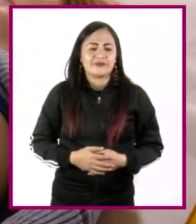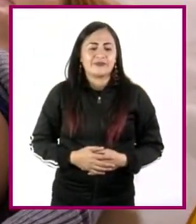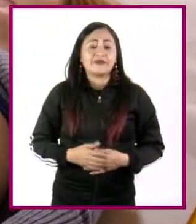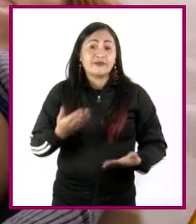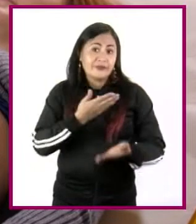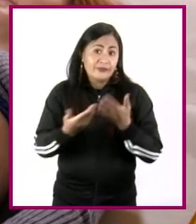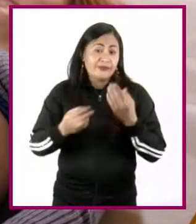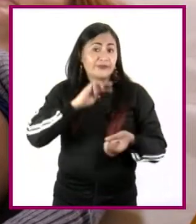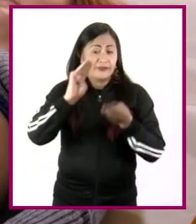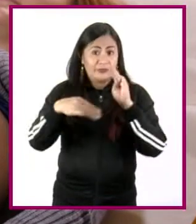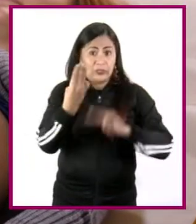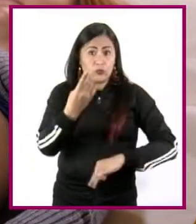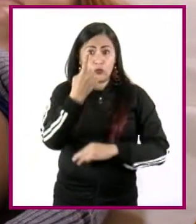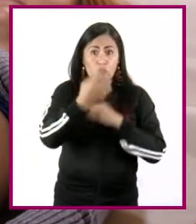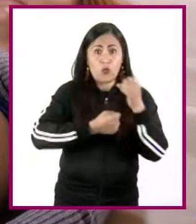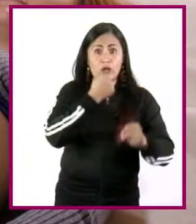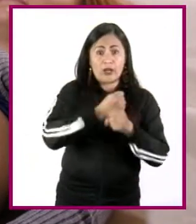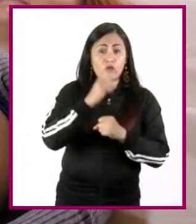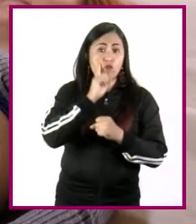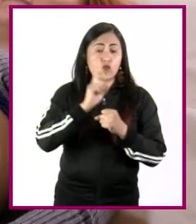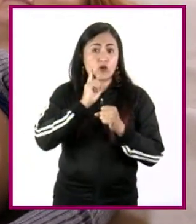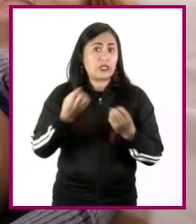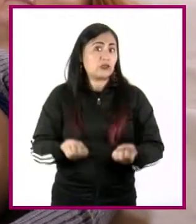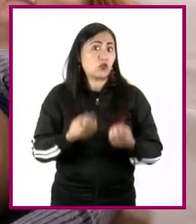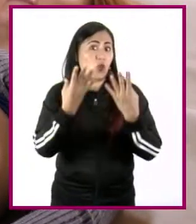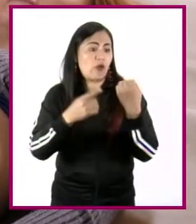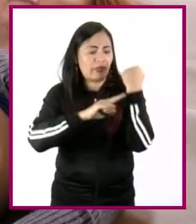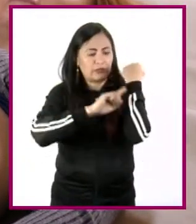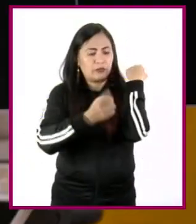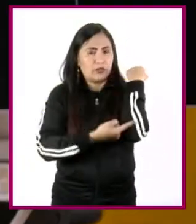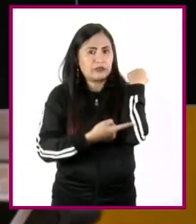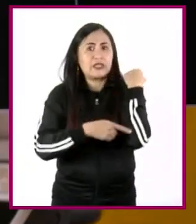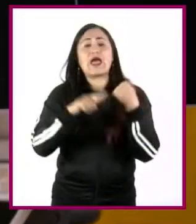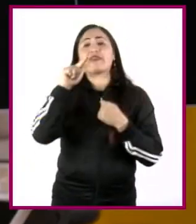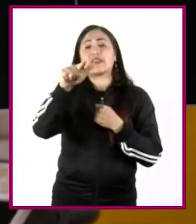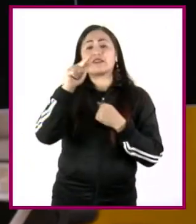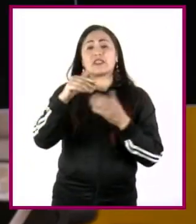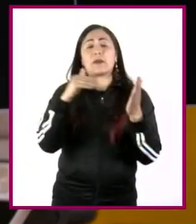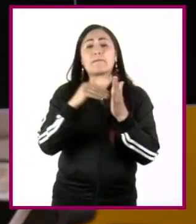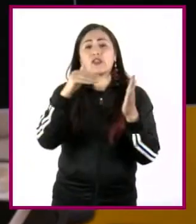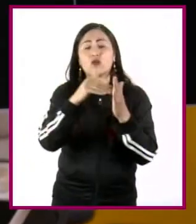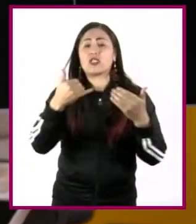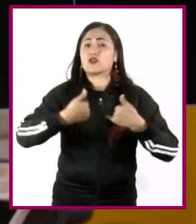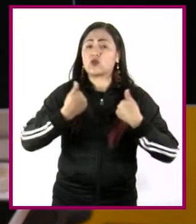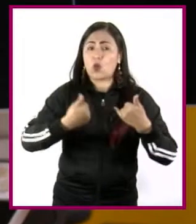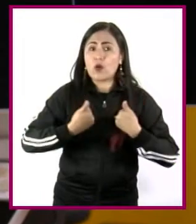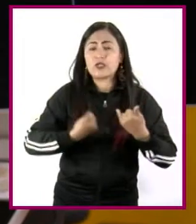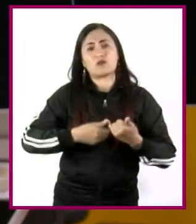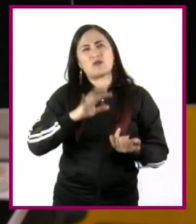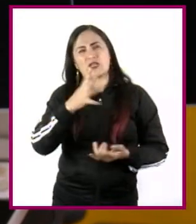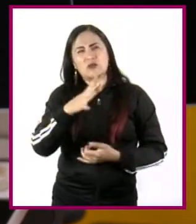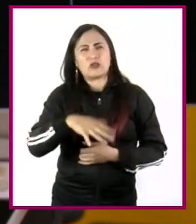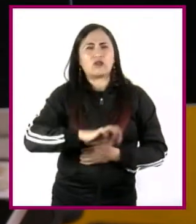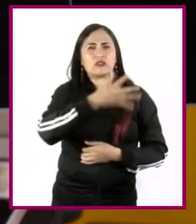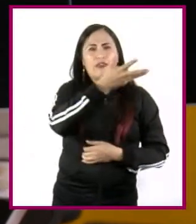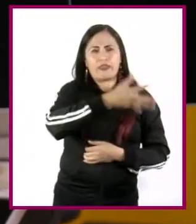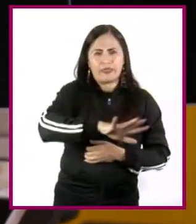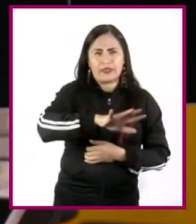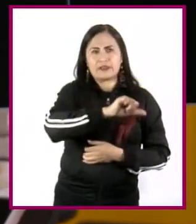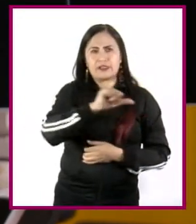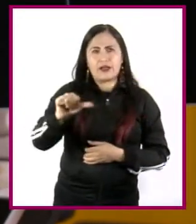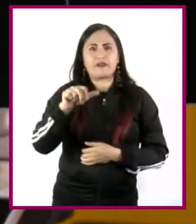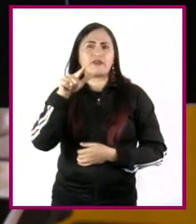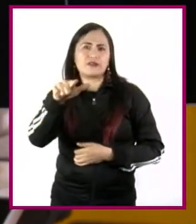Actualmente en el mundo, cada año quedan embarazadas alrededor de 17 millones de niñas y adolescentes de entre 10 y 19